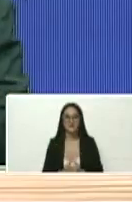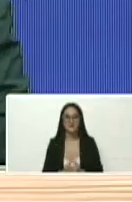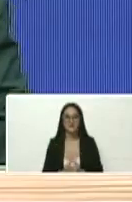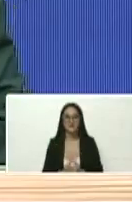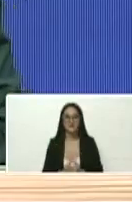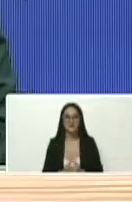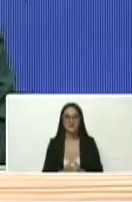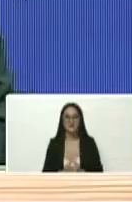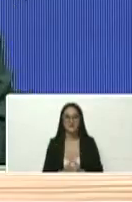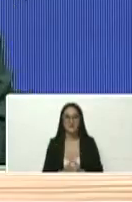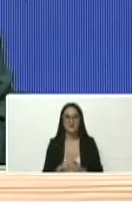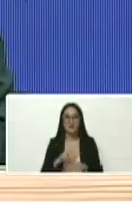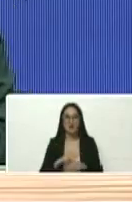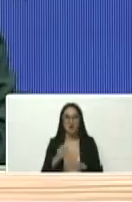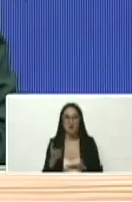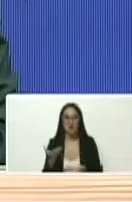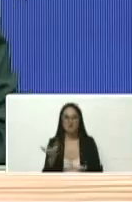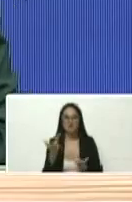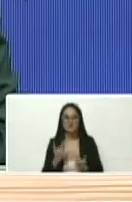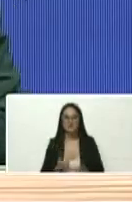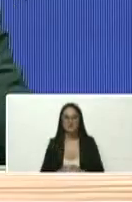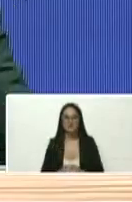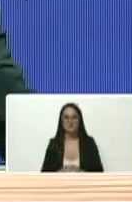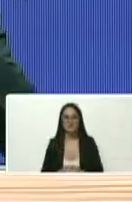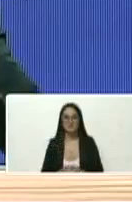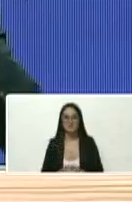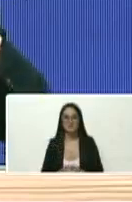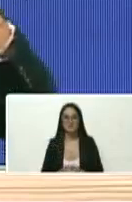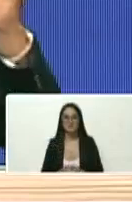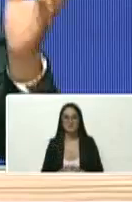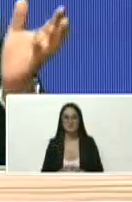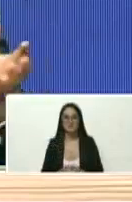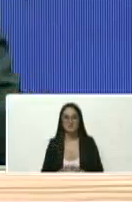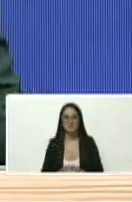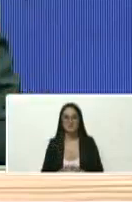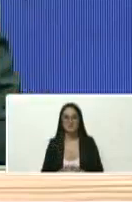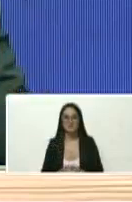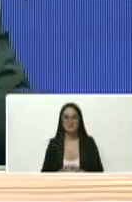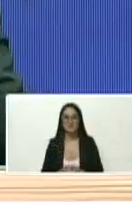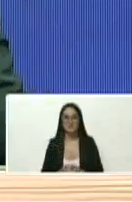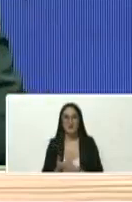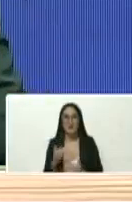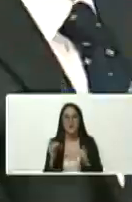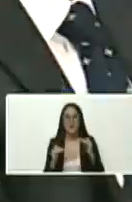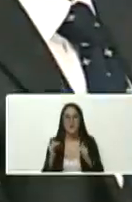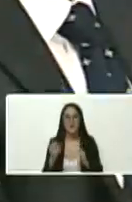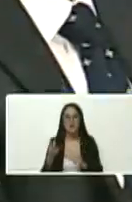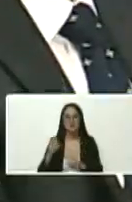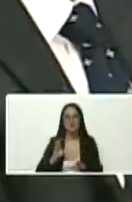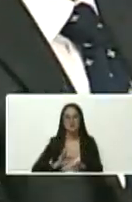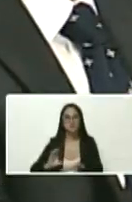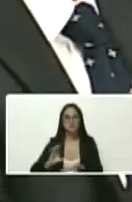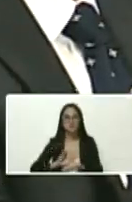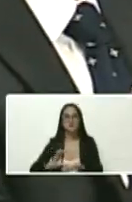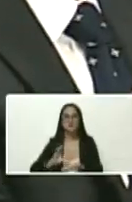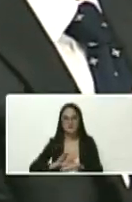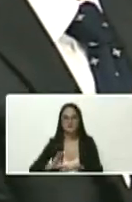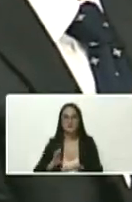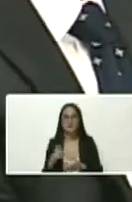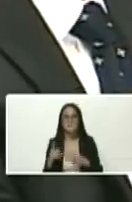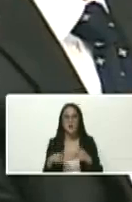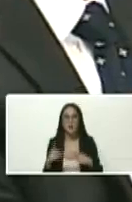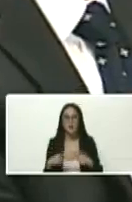Ah, doctor Silva Calderón, se ha demostrado en los equilibrios de suministro, de abastecimiento, de